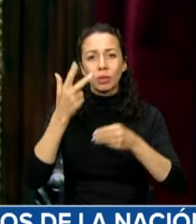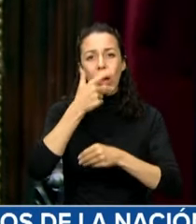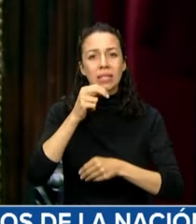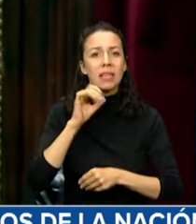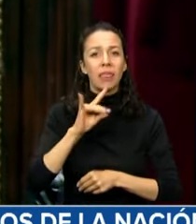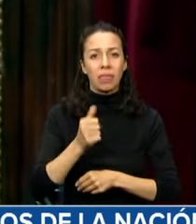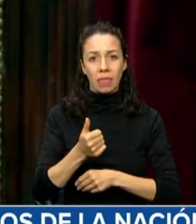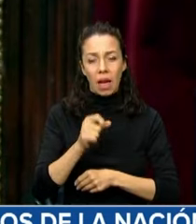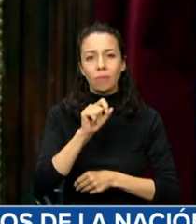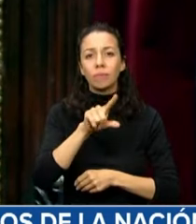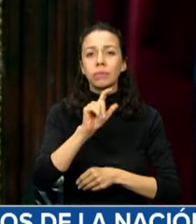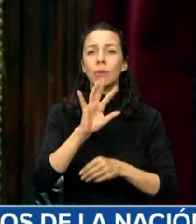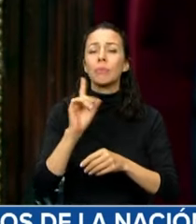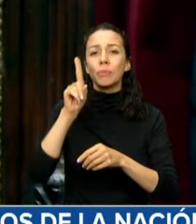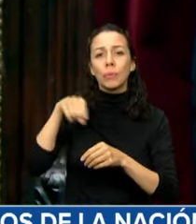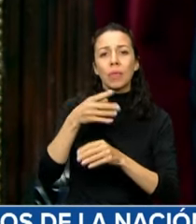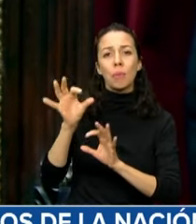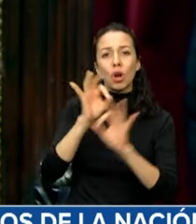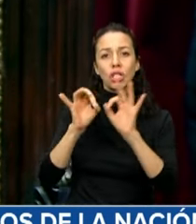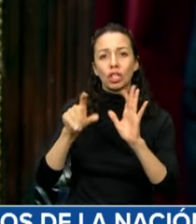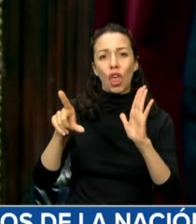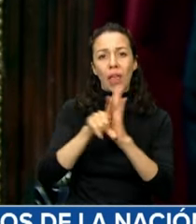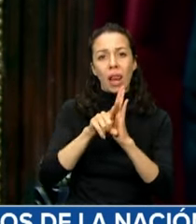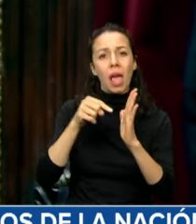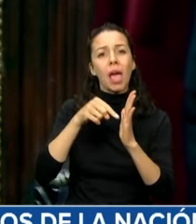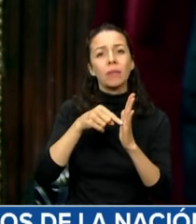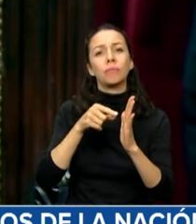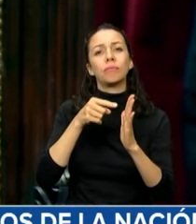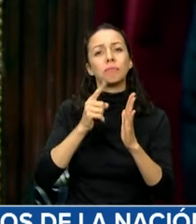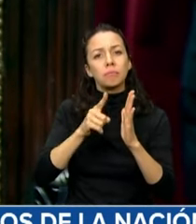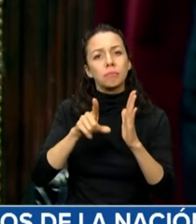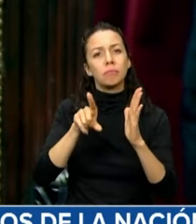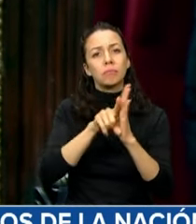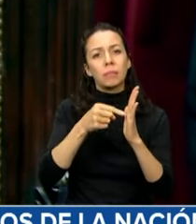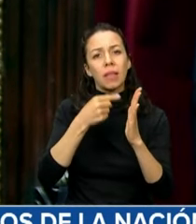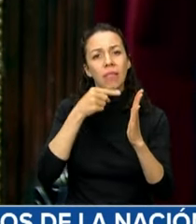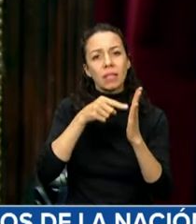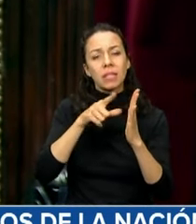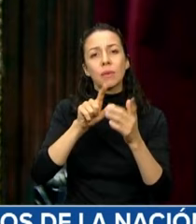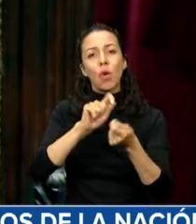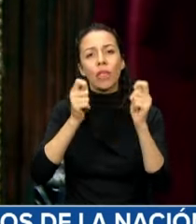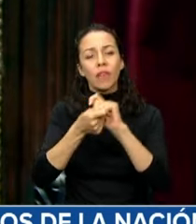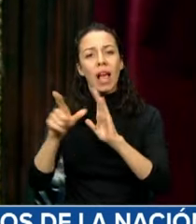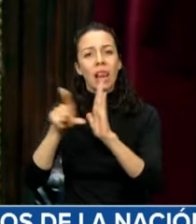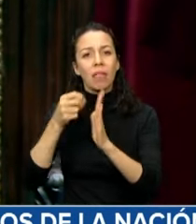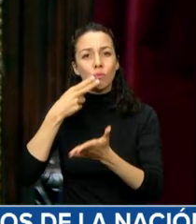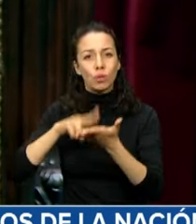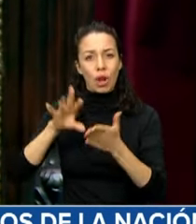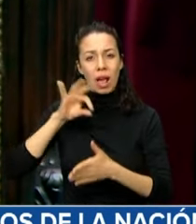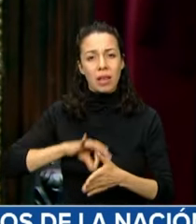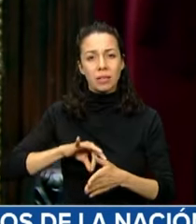Hacienda, recaído en el proyecto de ley por el que se modifica la Ley de Impuesto a las